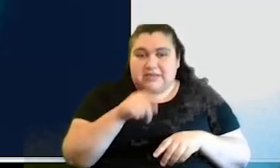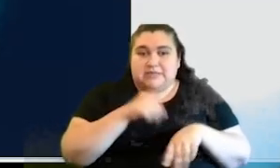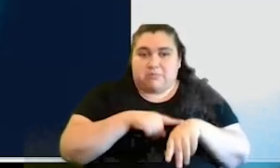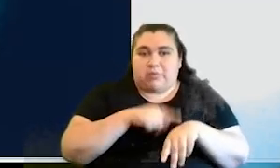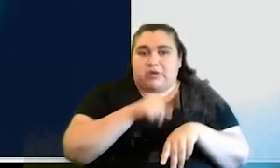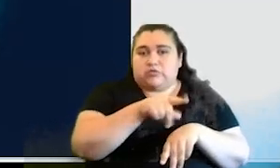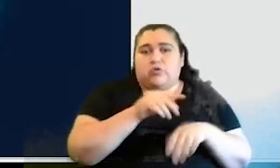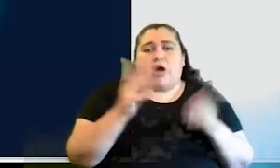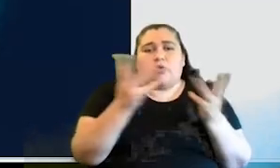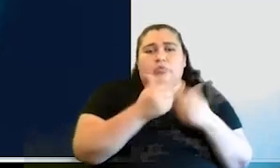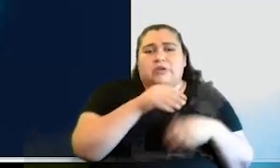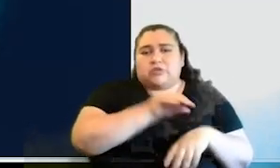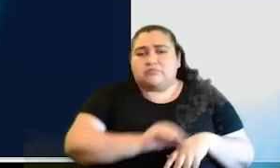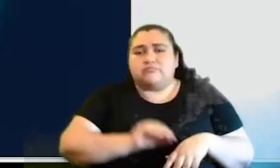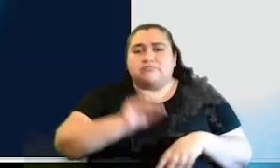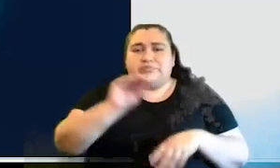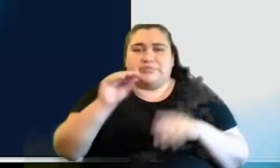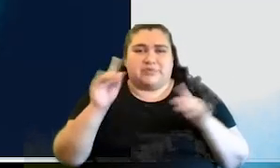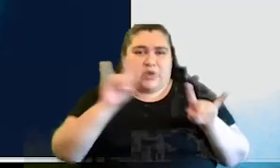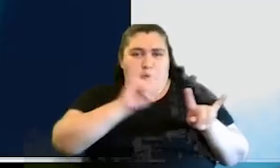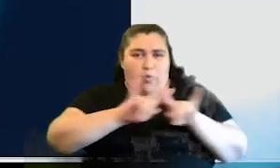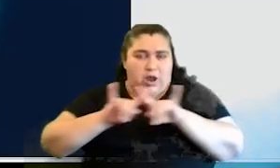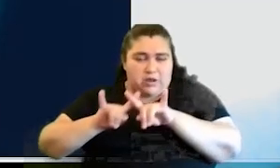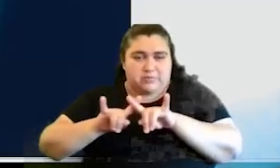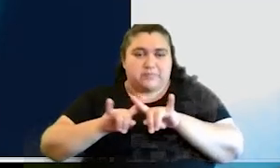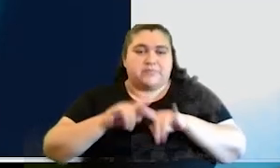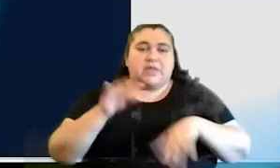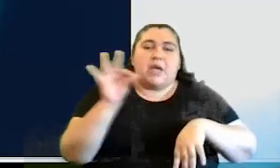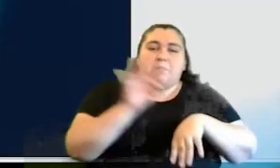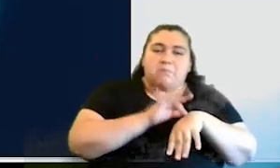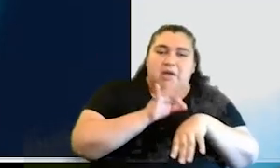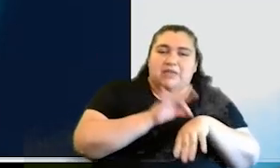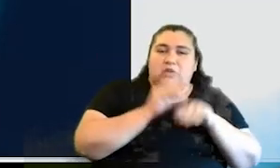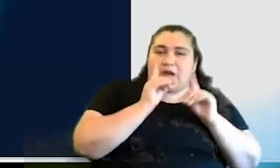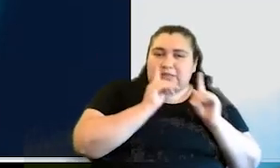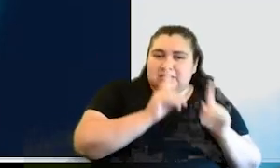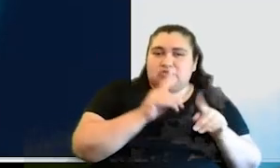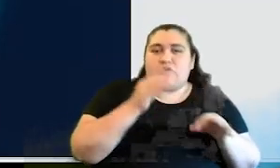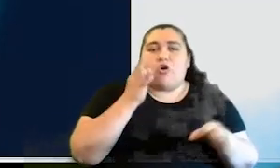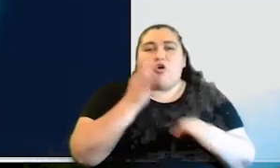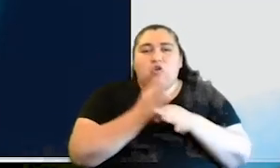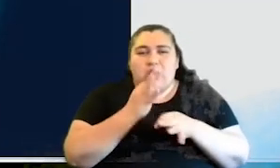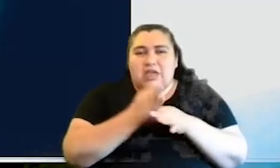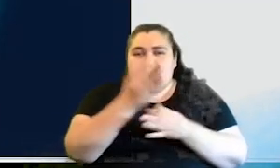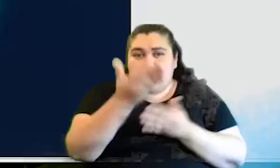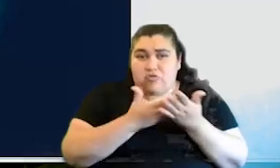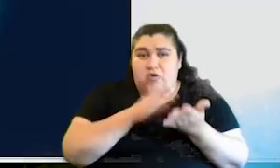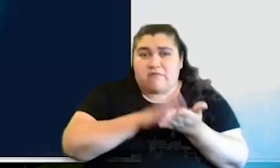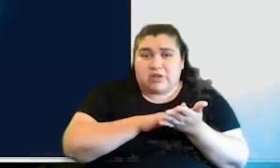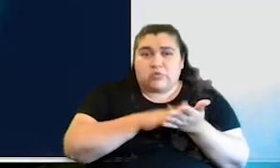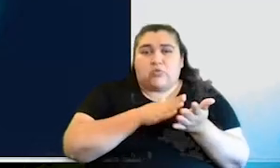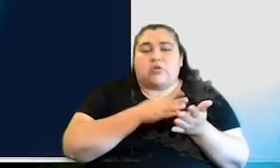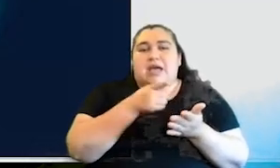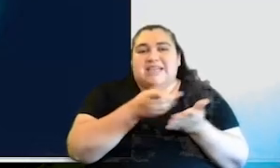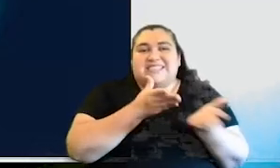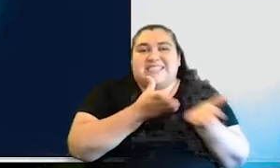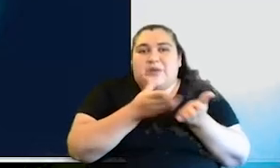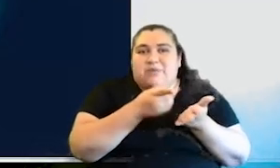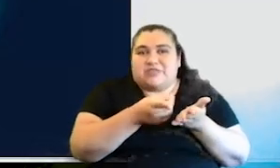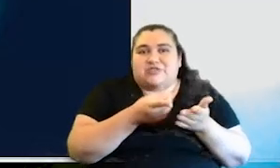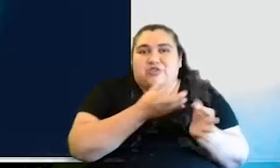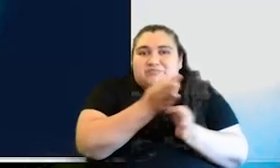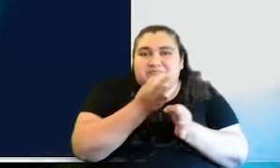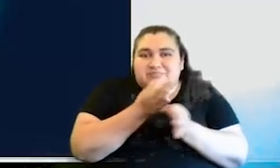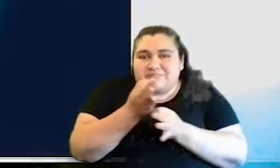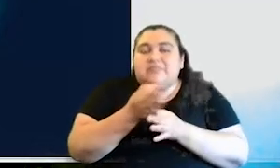electrónica. Tanto lo que son las cuotas médicos asistenciales como los colegios que dan servicios de educación van a emitir estas